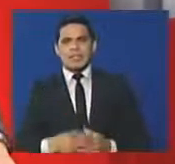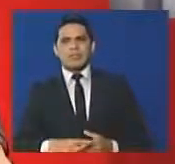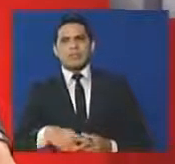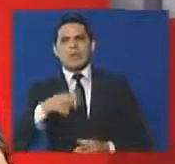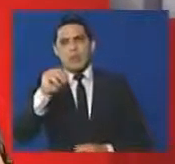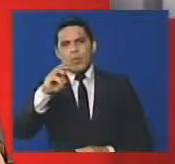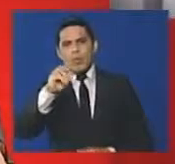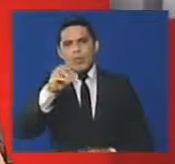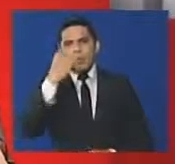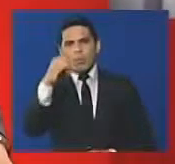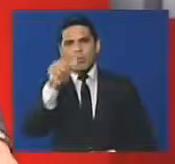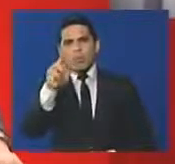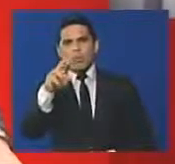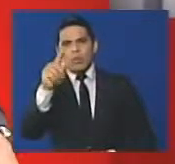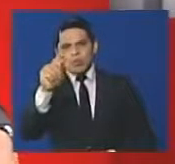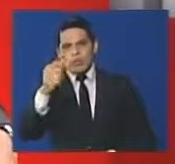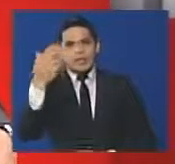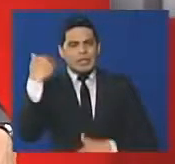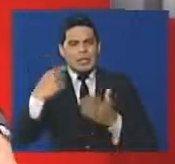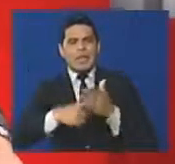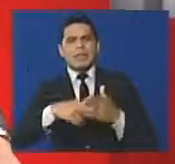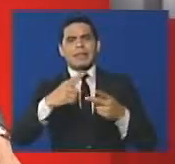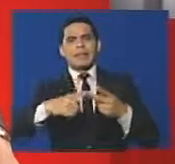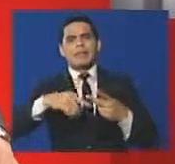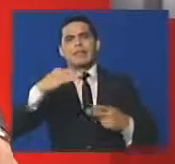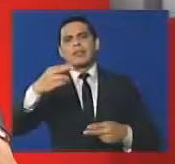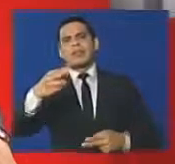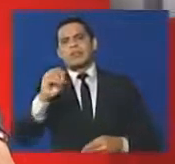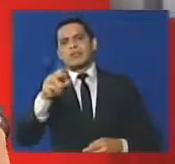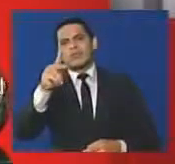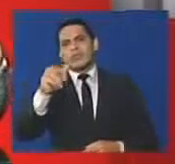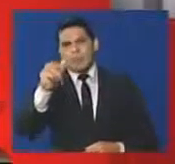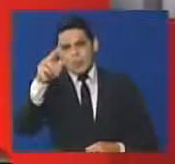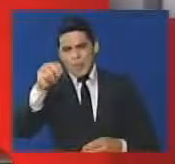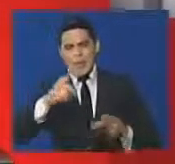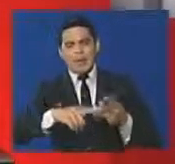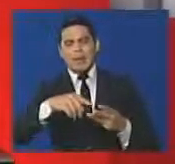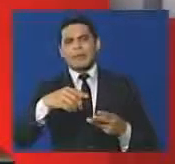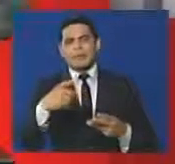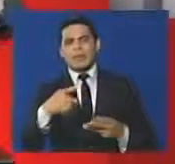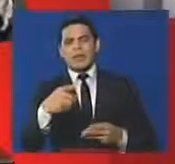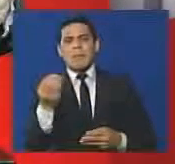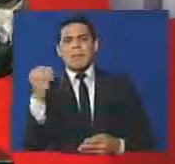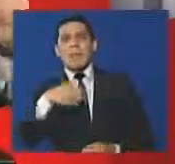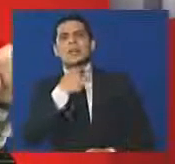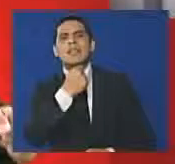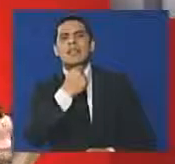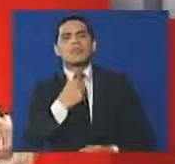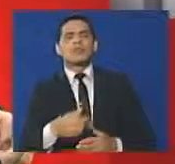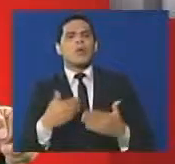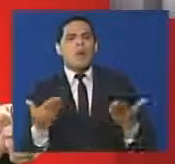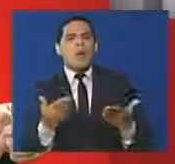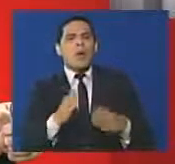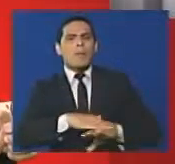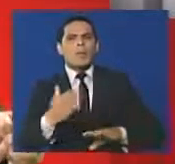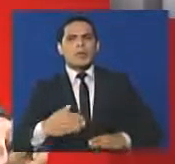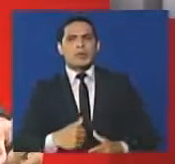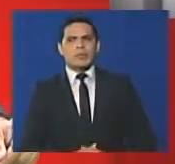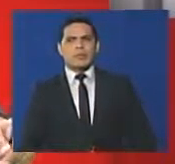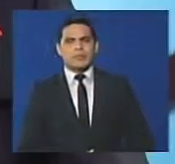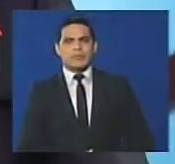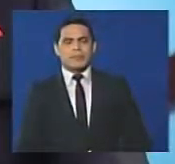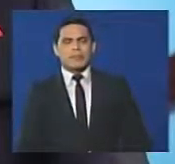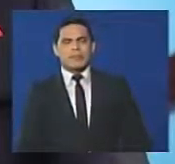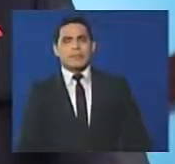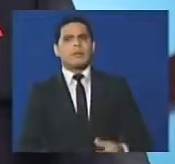Mozart, Haydn, Chopin, Beethoven. ¿Cuál más le impresiona y por qué? Hay